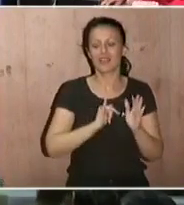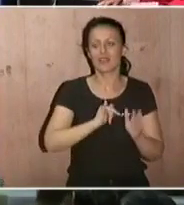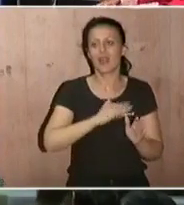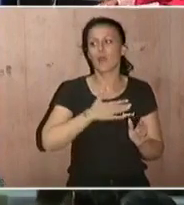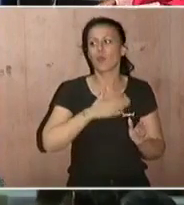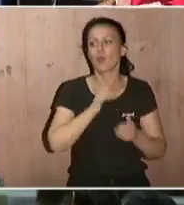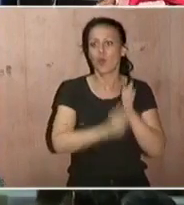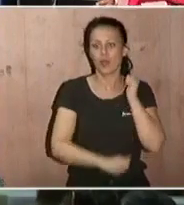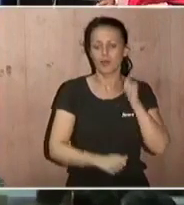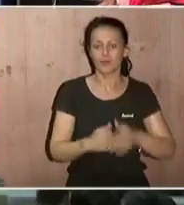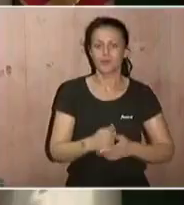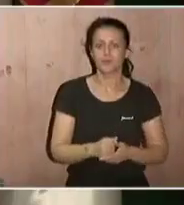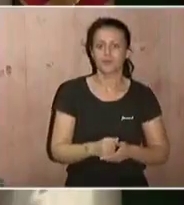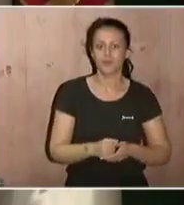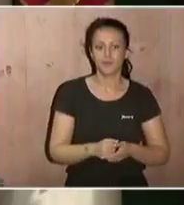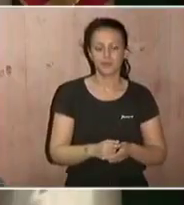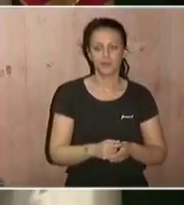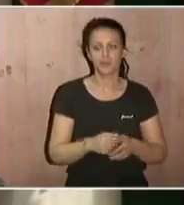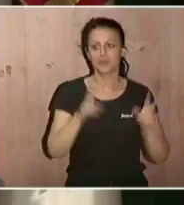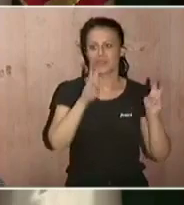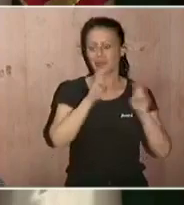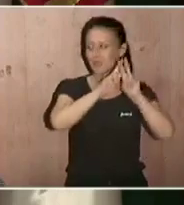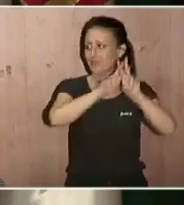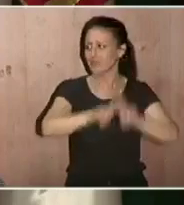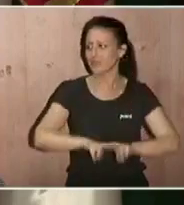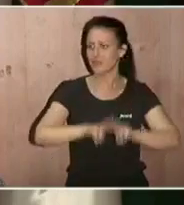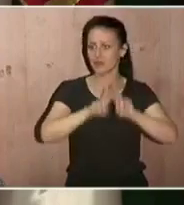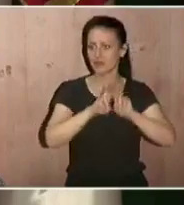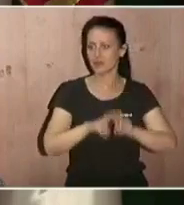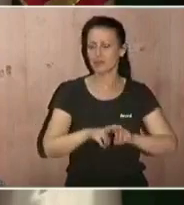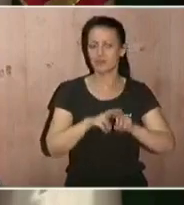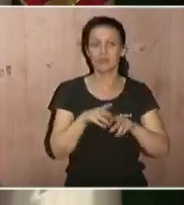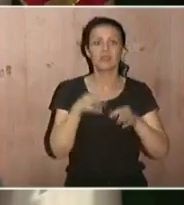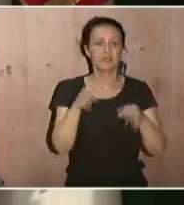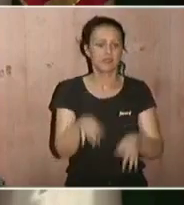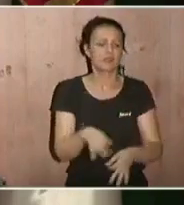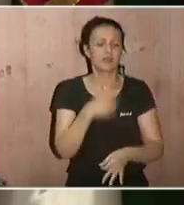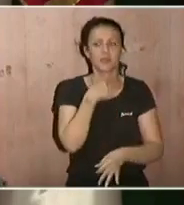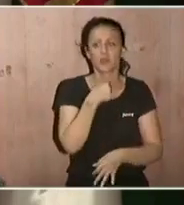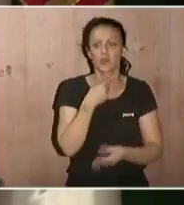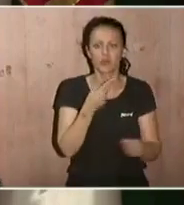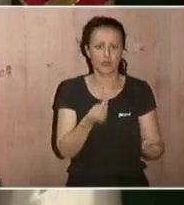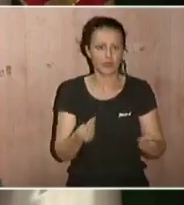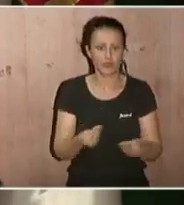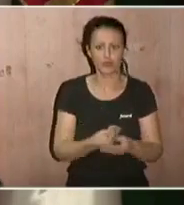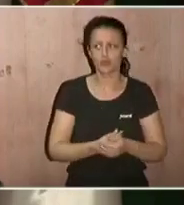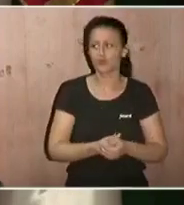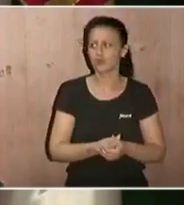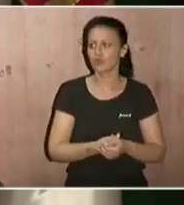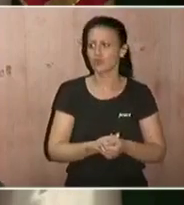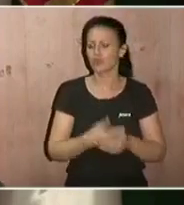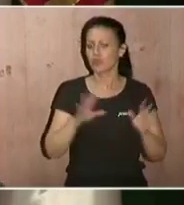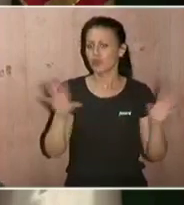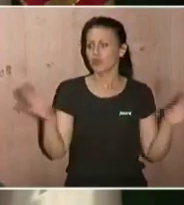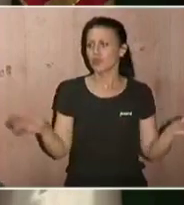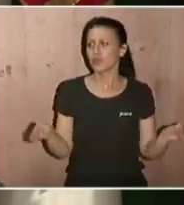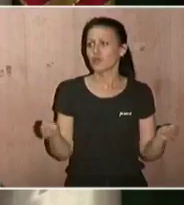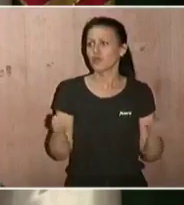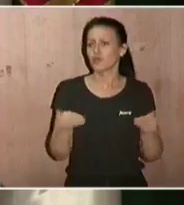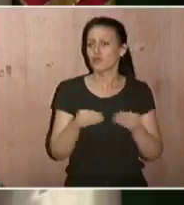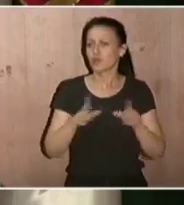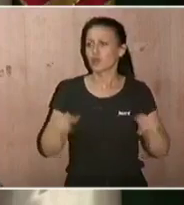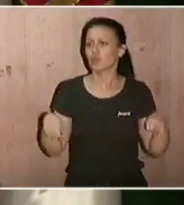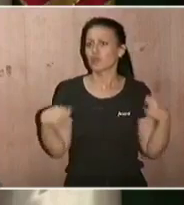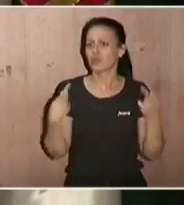a ver. Los temas de investigación me han gustado siempre mucho y los ejemplificaré, las consecuencias